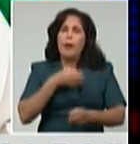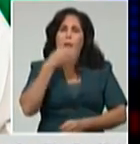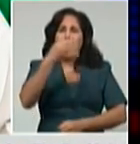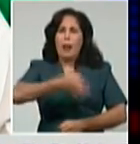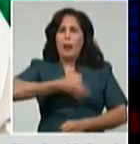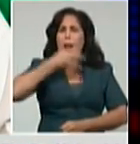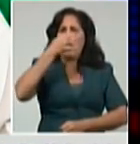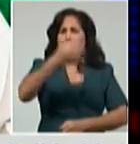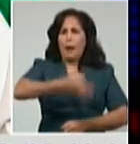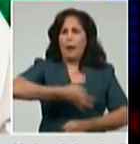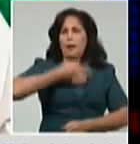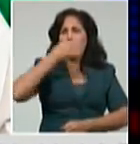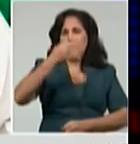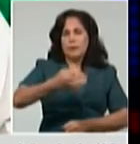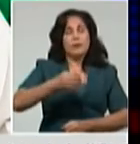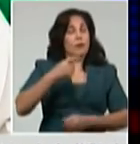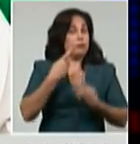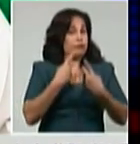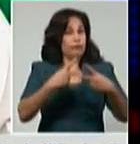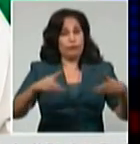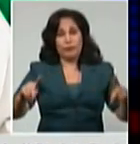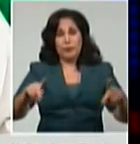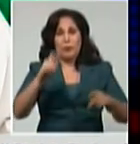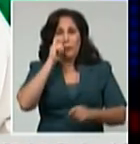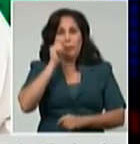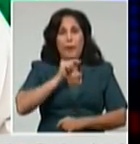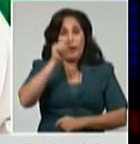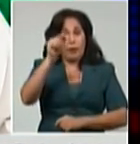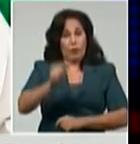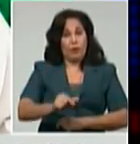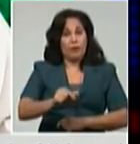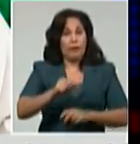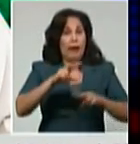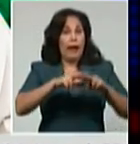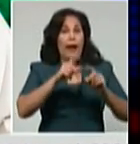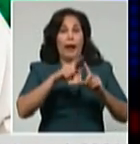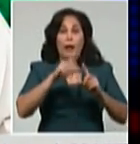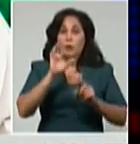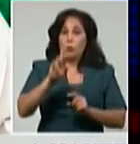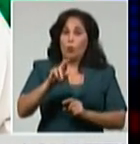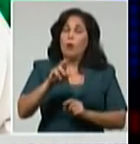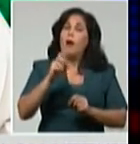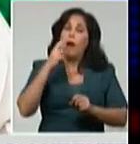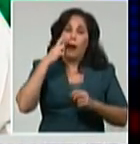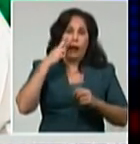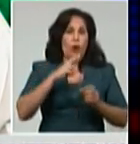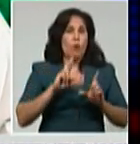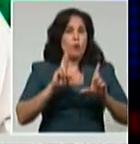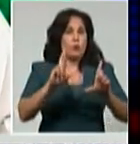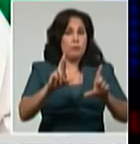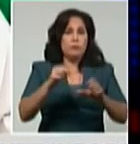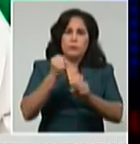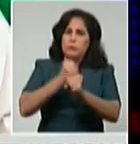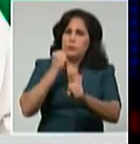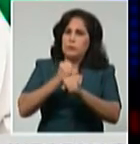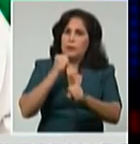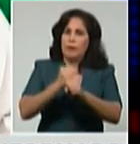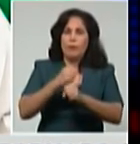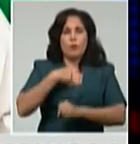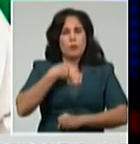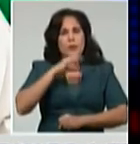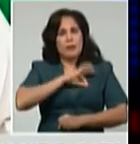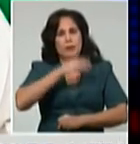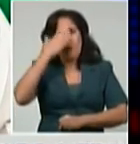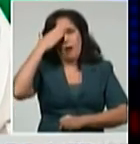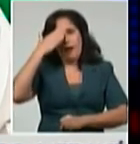con mucha profesionalidad, realmente reconocer el trabajo que se hizo, agradecerlo, y bueno, cambian